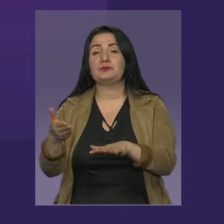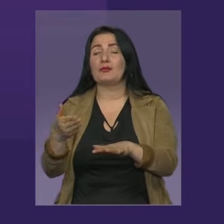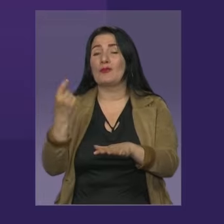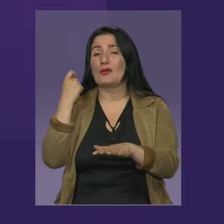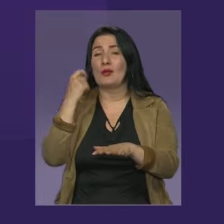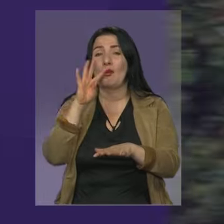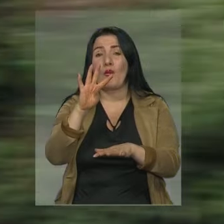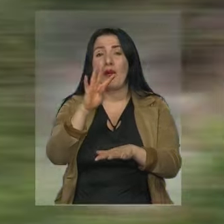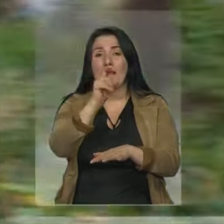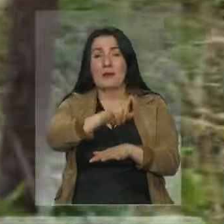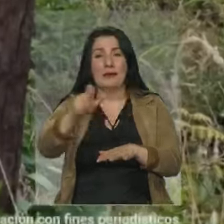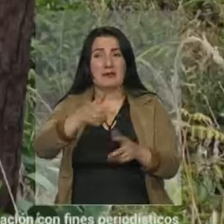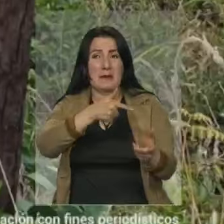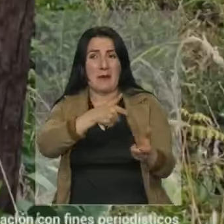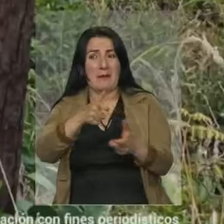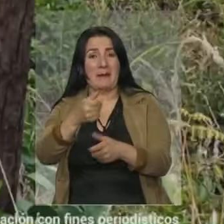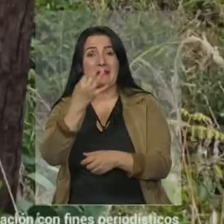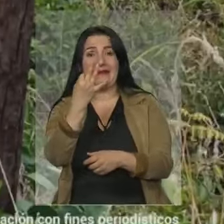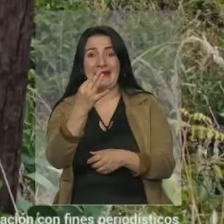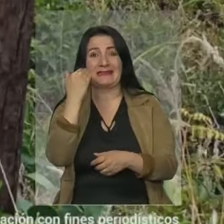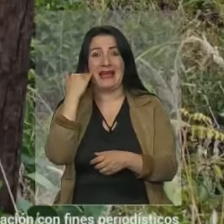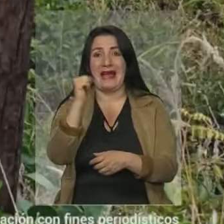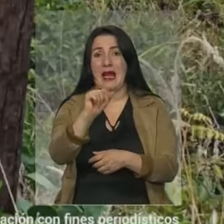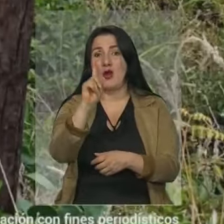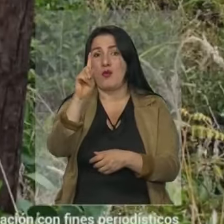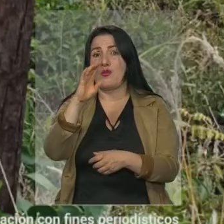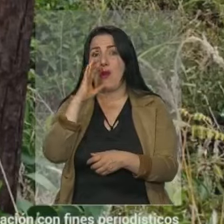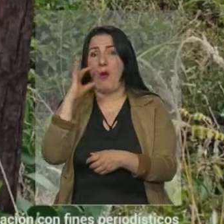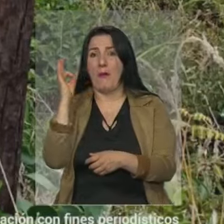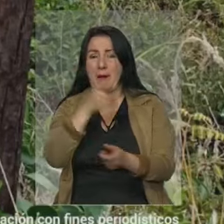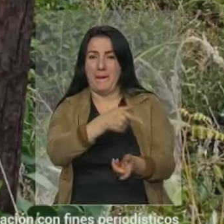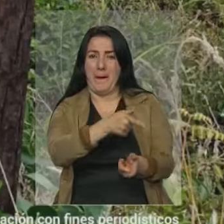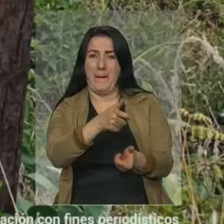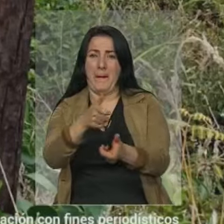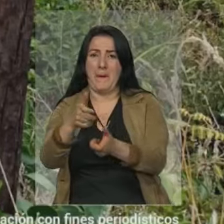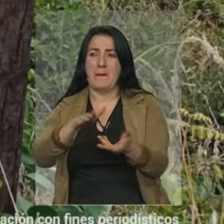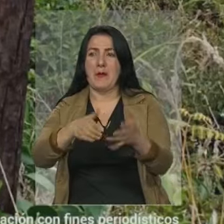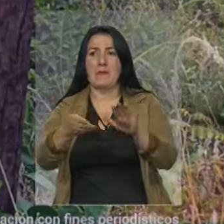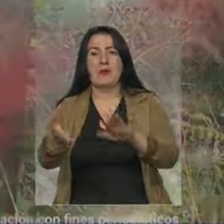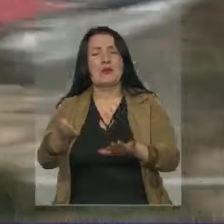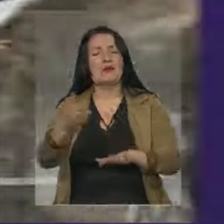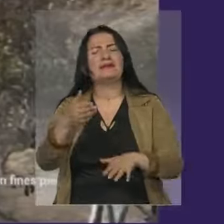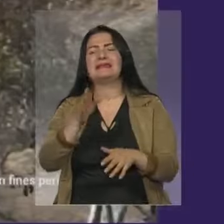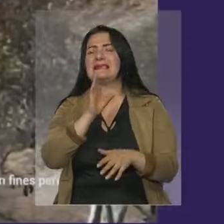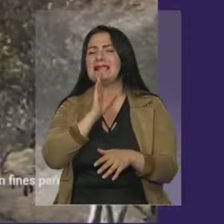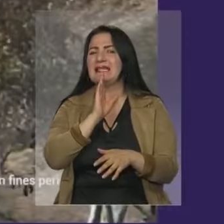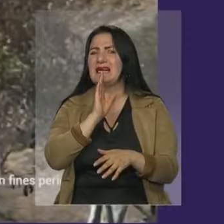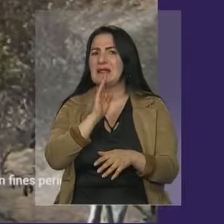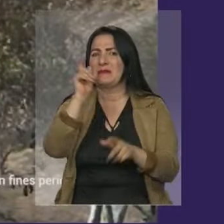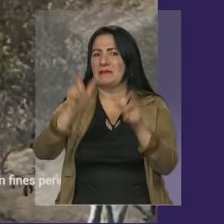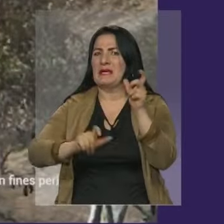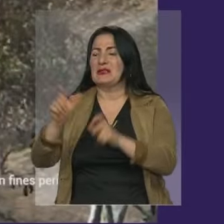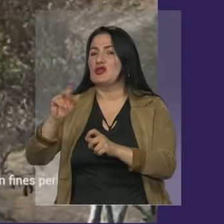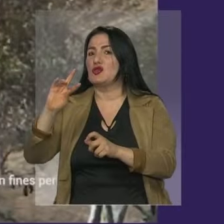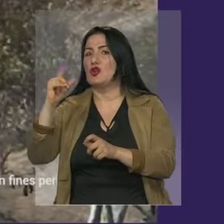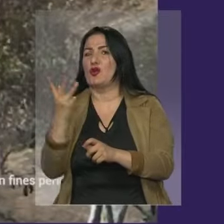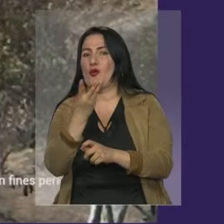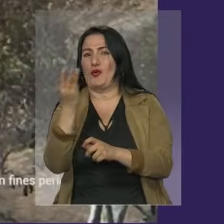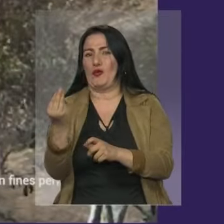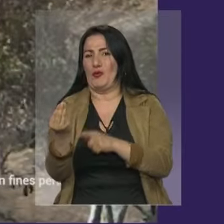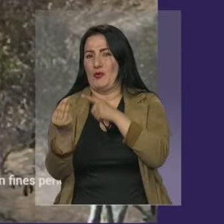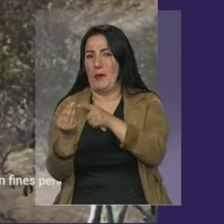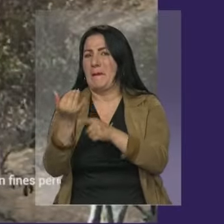últimos cuatro, en donde murieron tres mujeres y un hombre. Según las autoridades, los autores materiales habrían sido integrantes de una